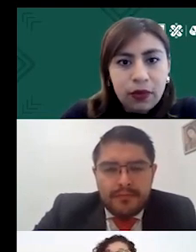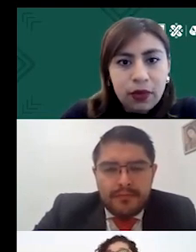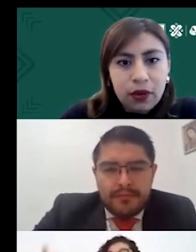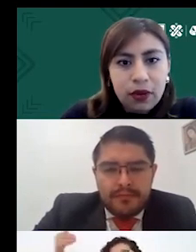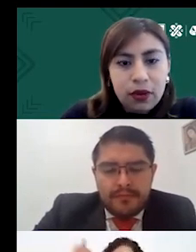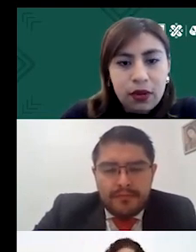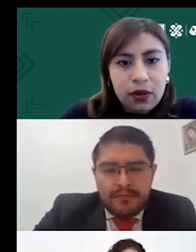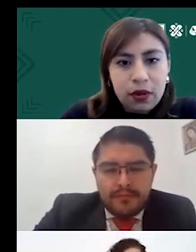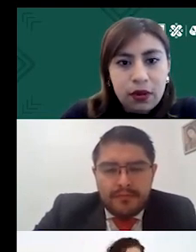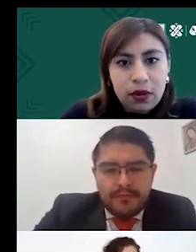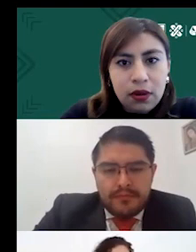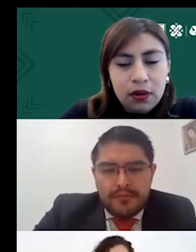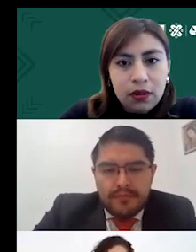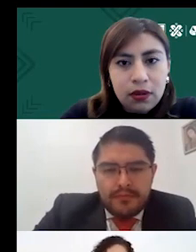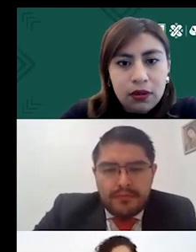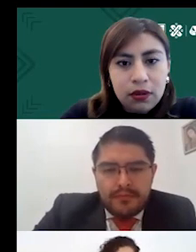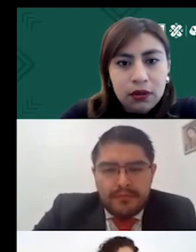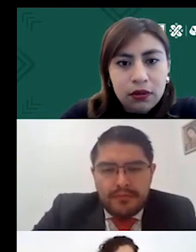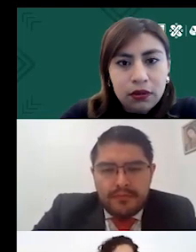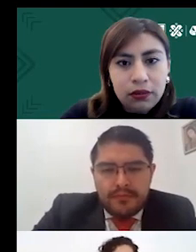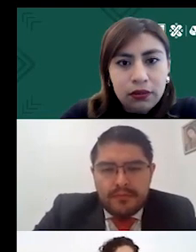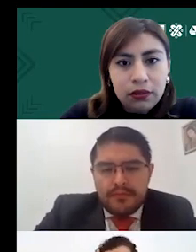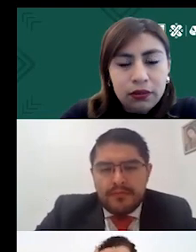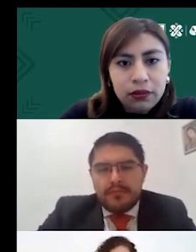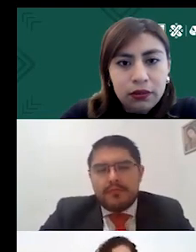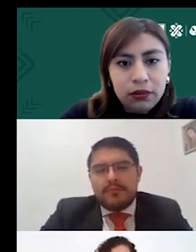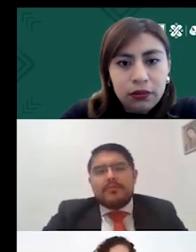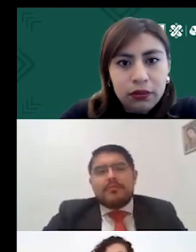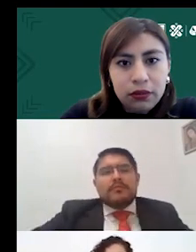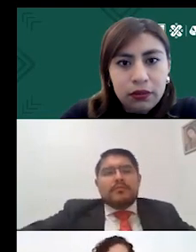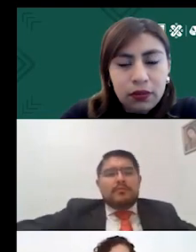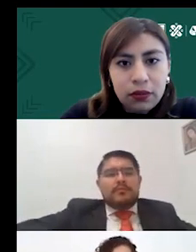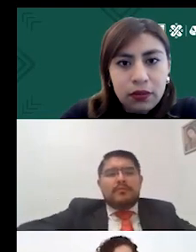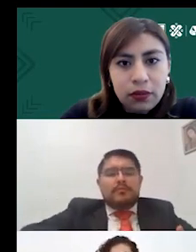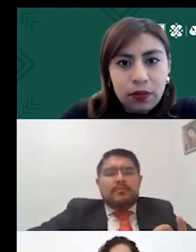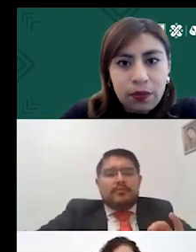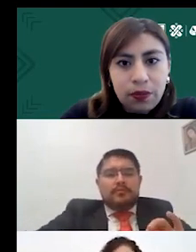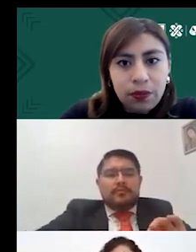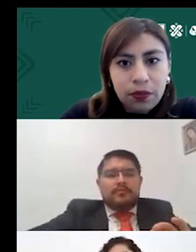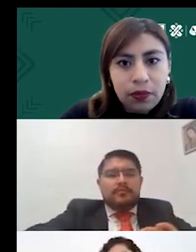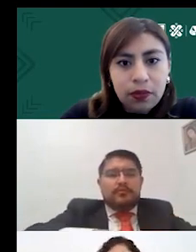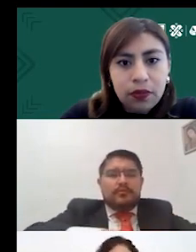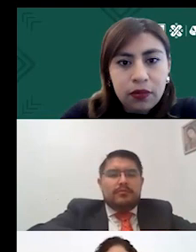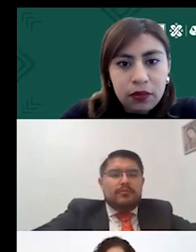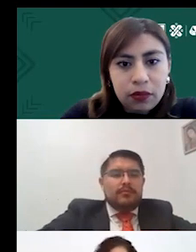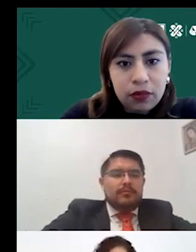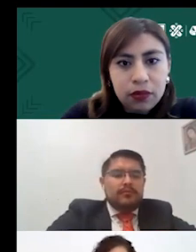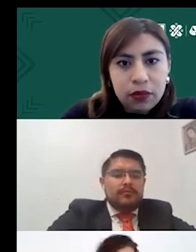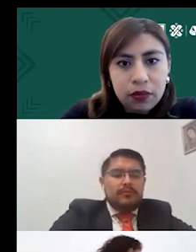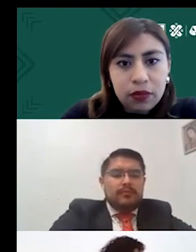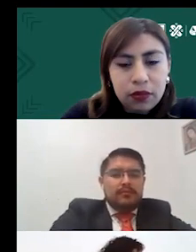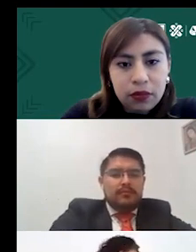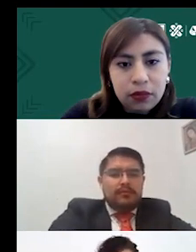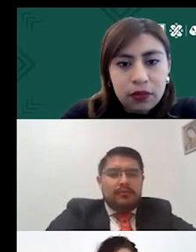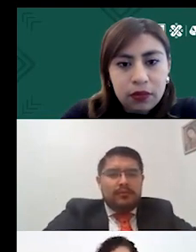tiempo, a menos de que la empresa las quiera reconocer, que estaría súper bien y esa potestad de ella, de lo contrario no es obligación reconocerlas y